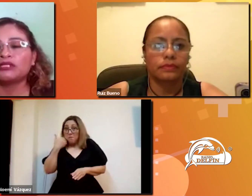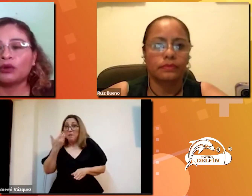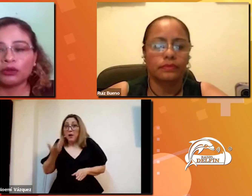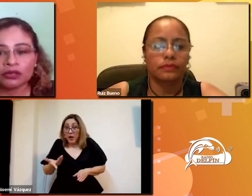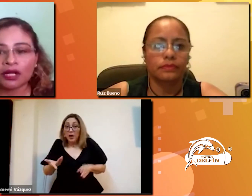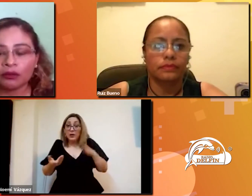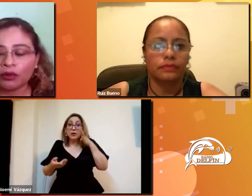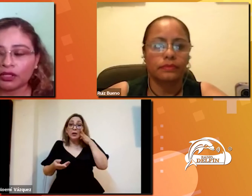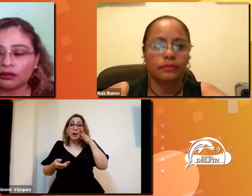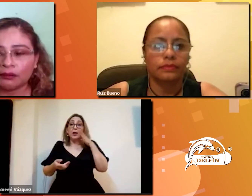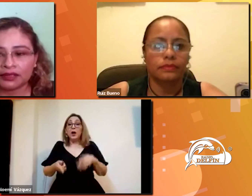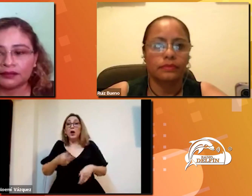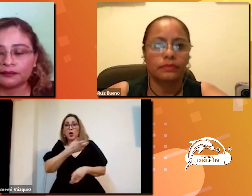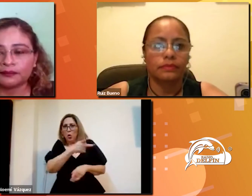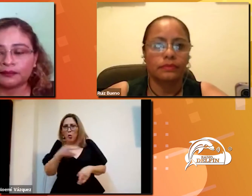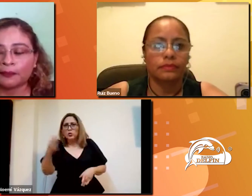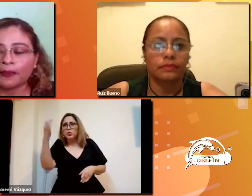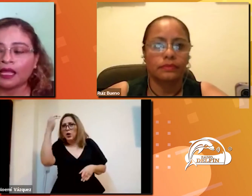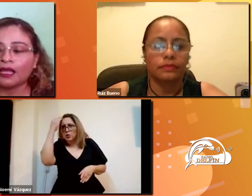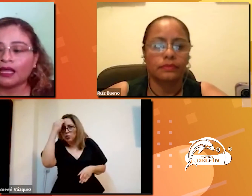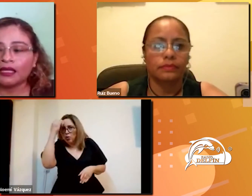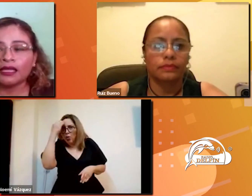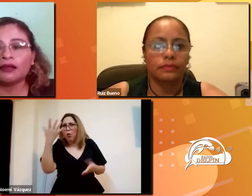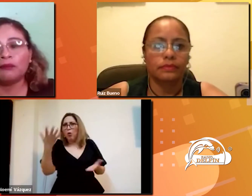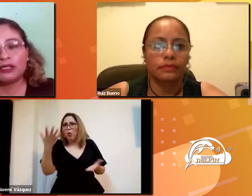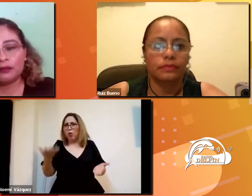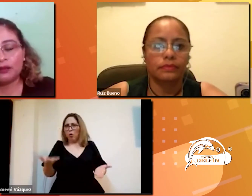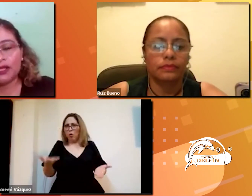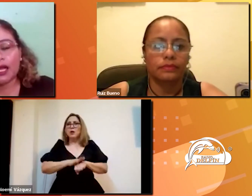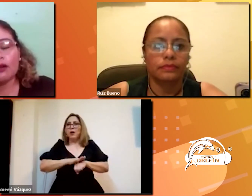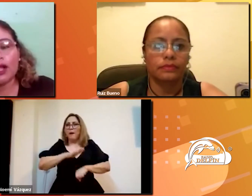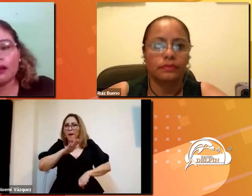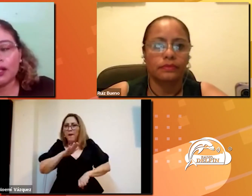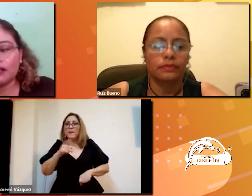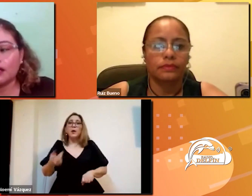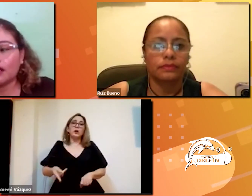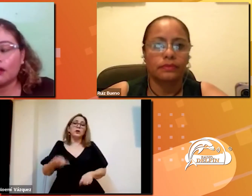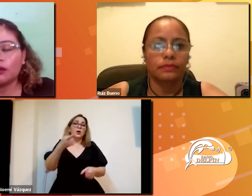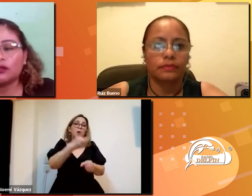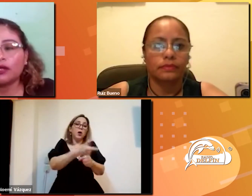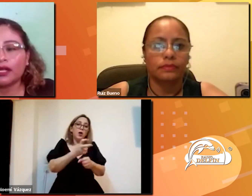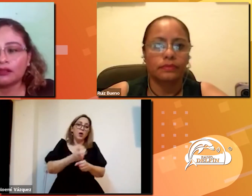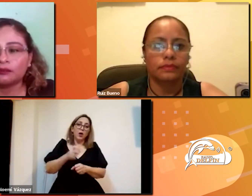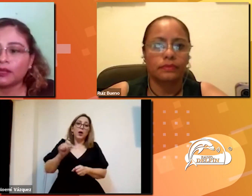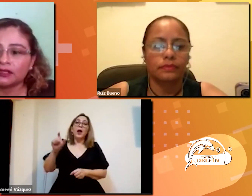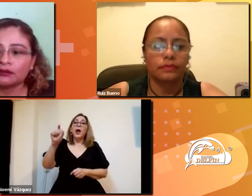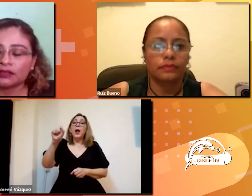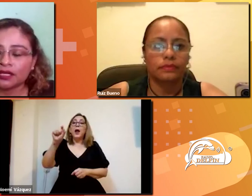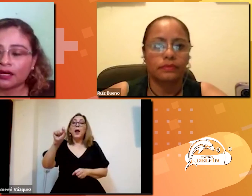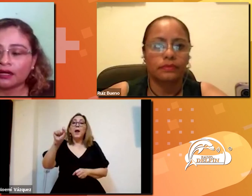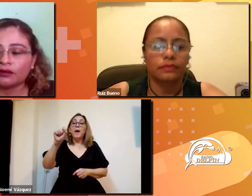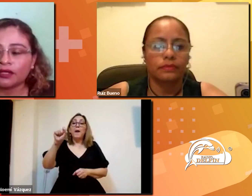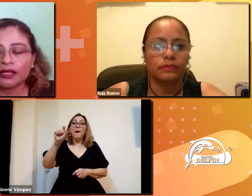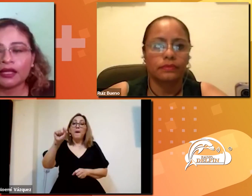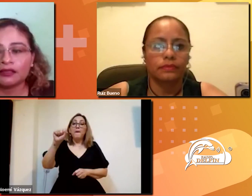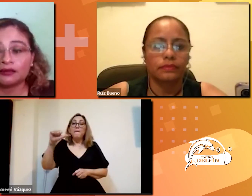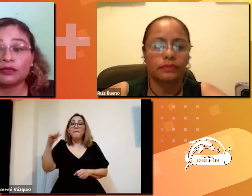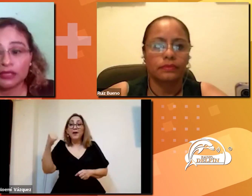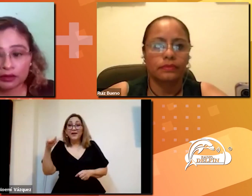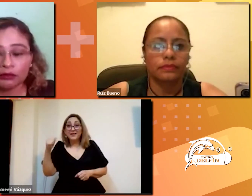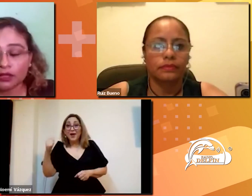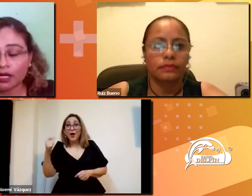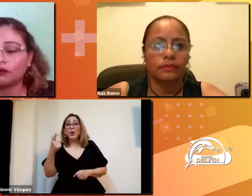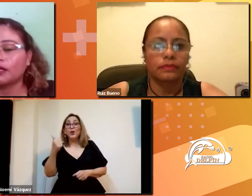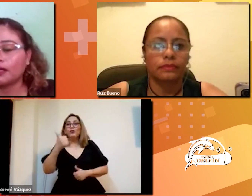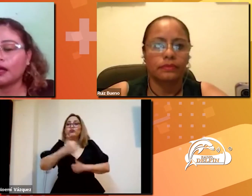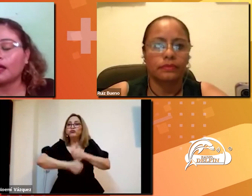que pues conozcan un poquito más. Y pues invitarlo el 20 de agosto, que va a ser nuestra gran rodada,